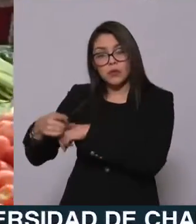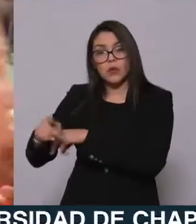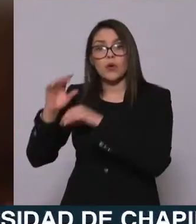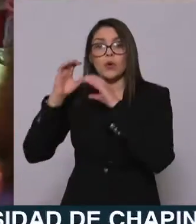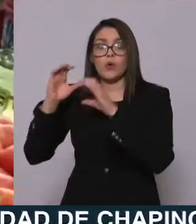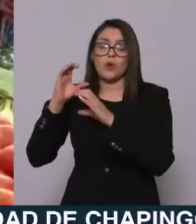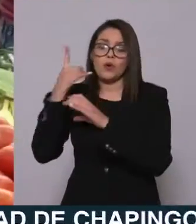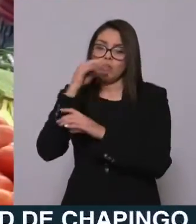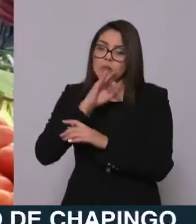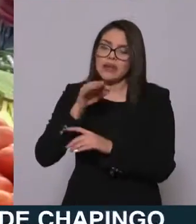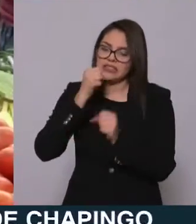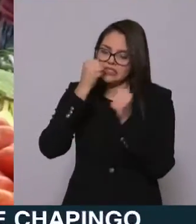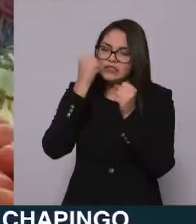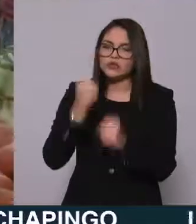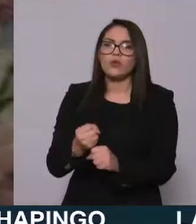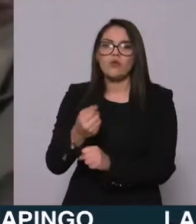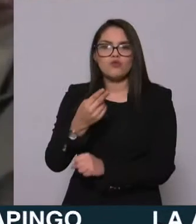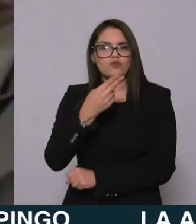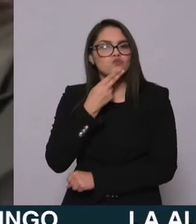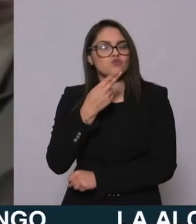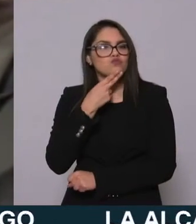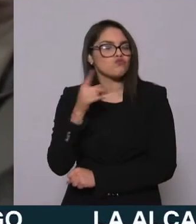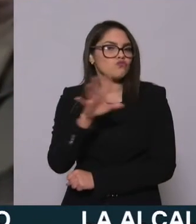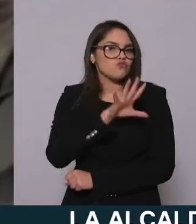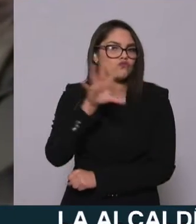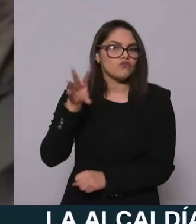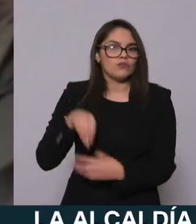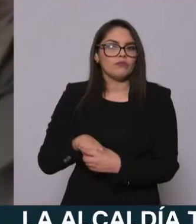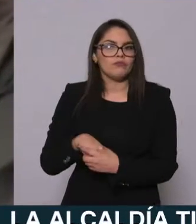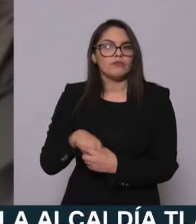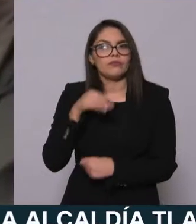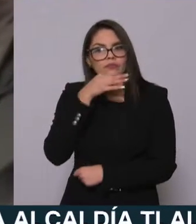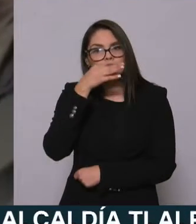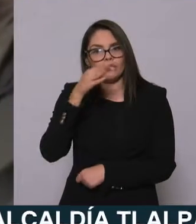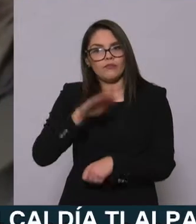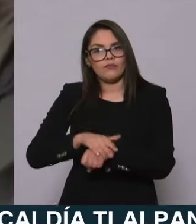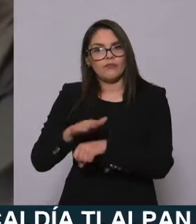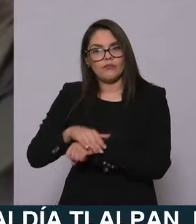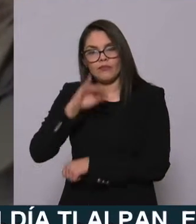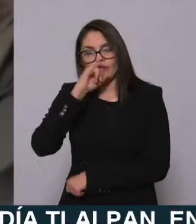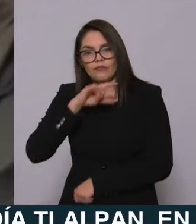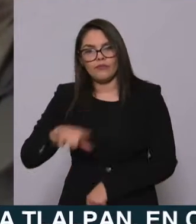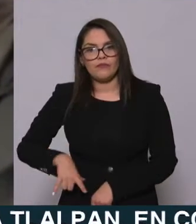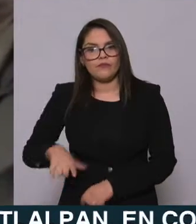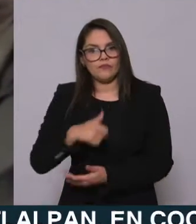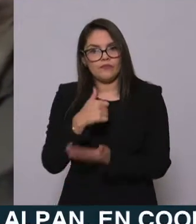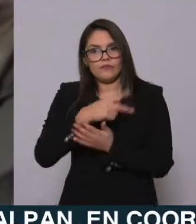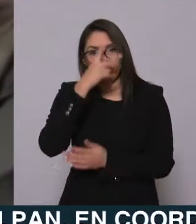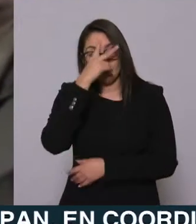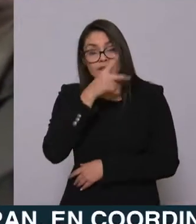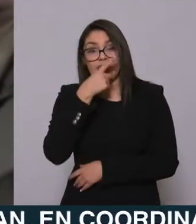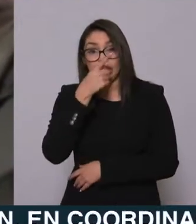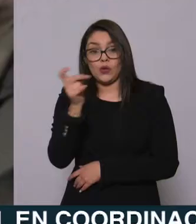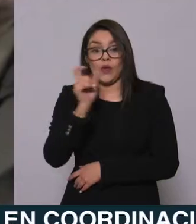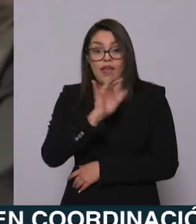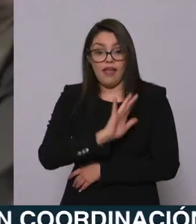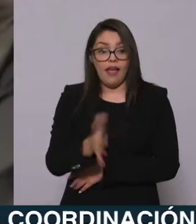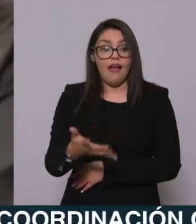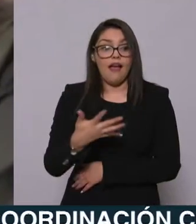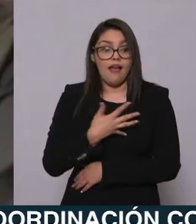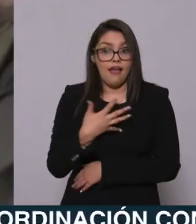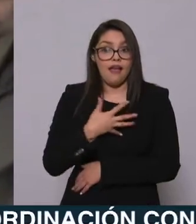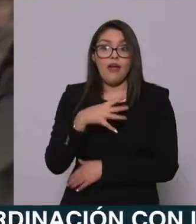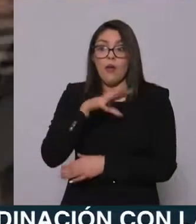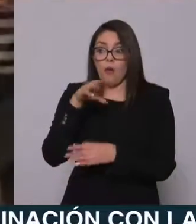para garantizar su funcionamiento seguro. Esto lo señaló Claudia Sheinbaum, jefa de gobierno de la Ciudad de México, quien dijo que una vez que se tengan los